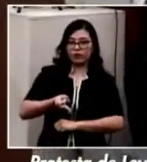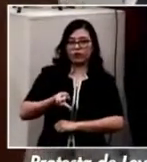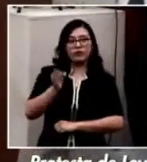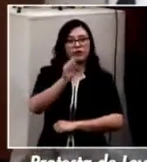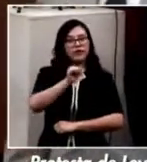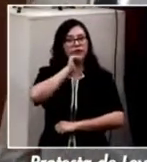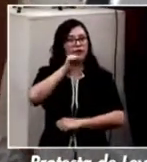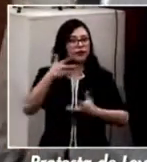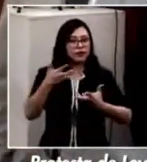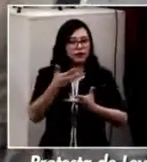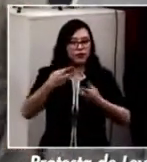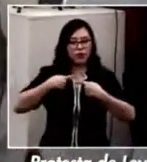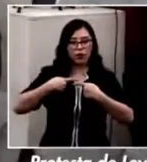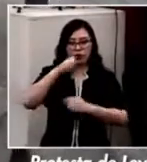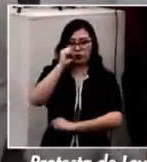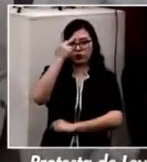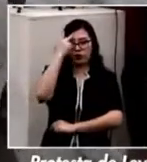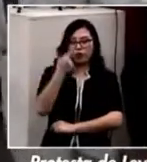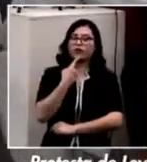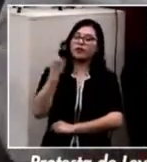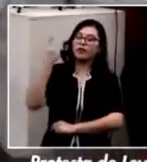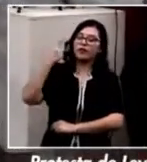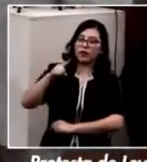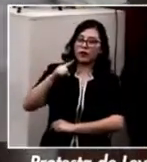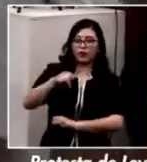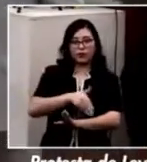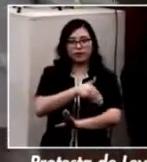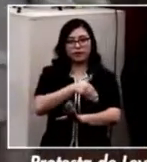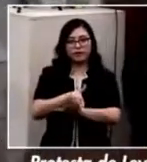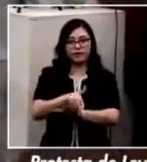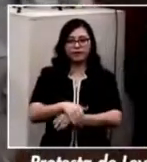que en San Luis Potosí no va a haber